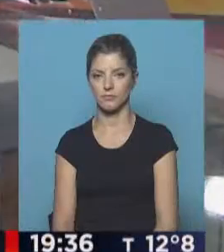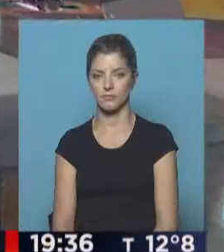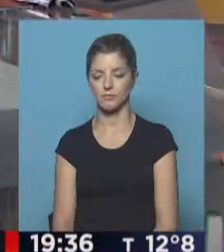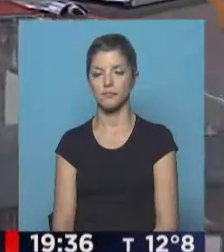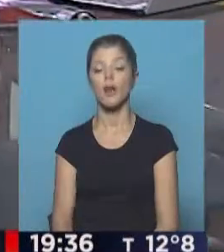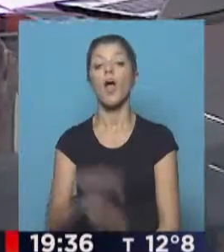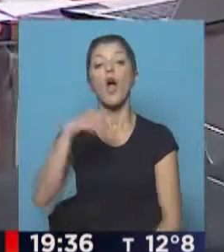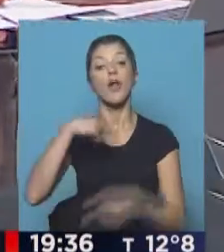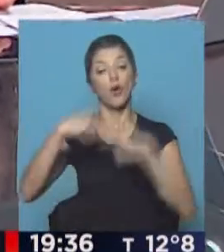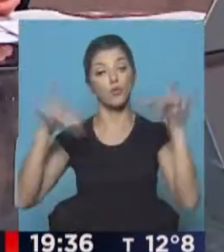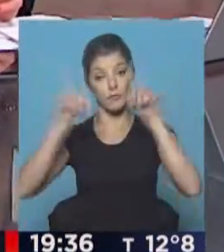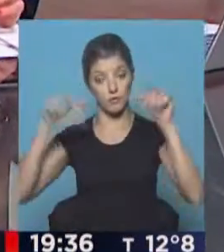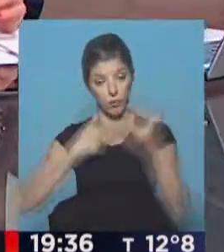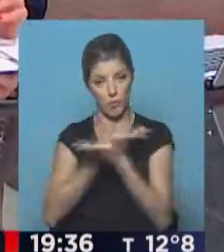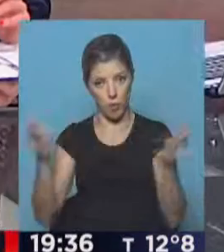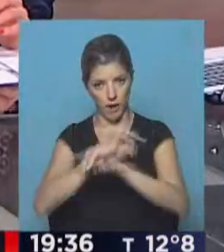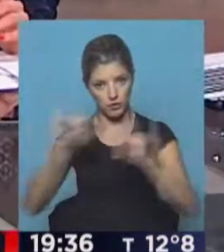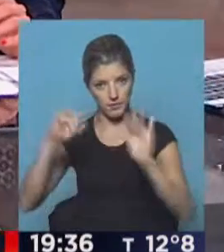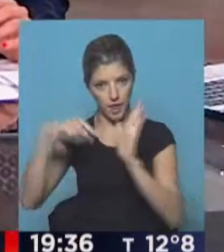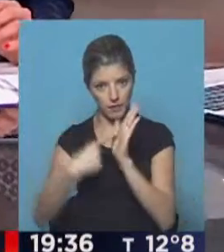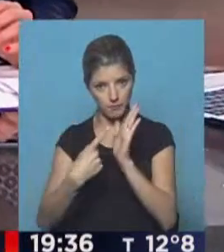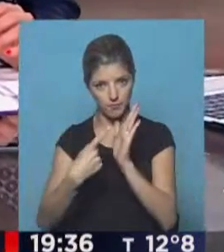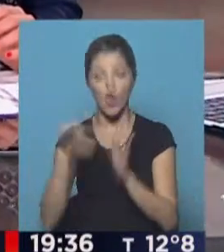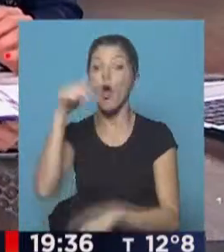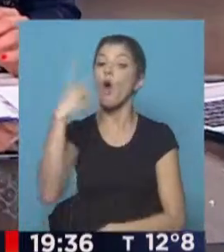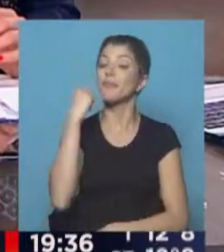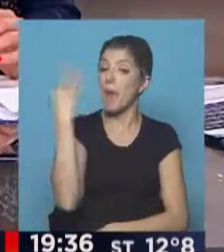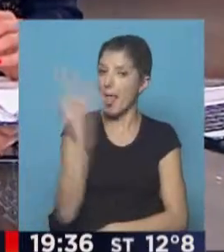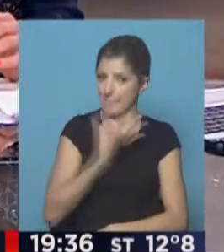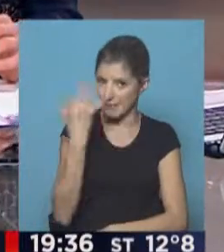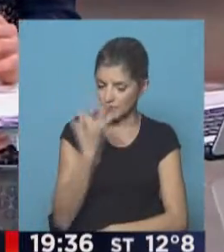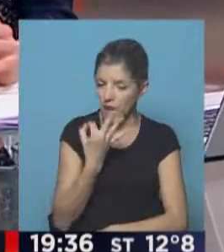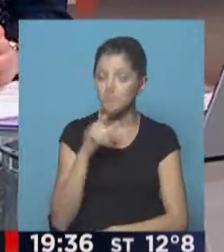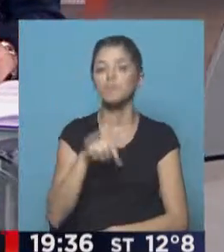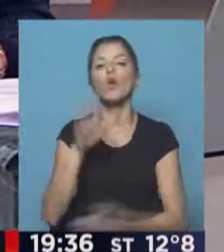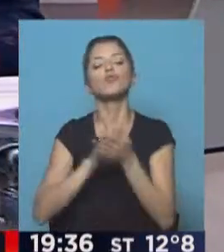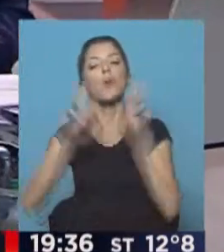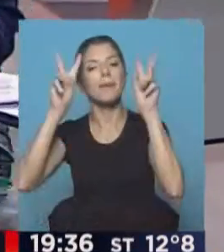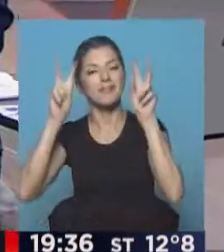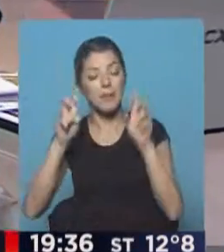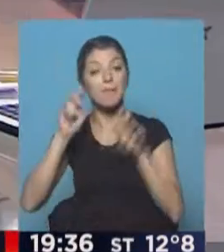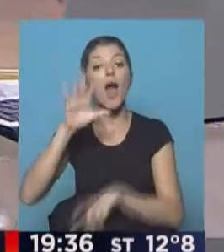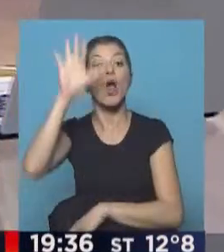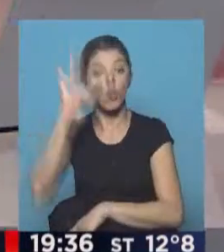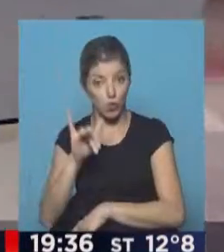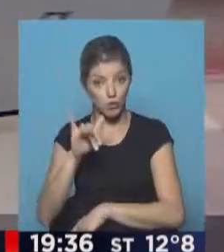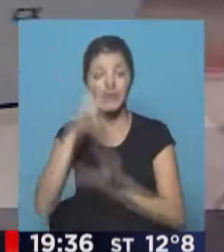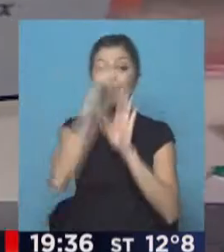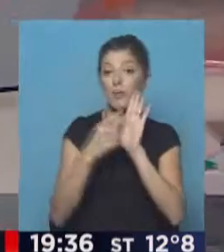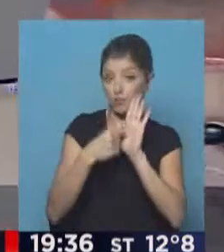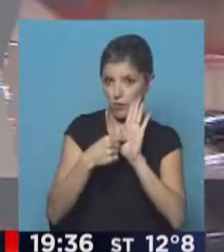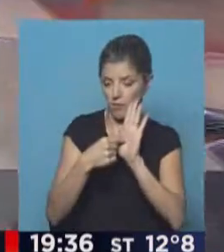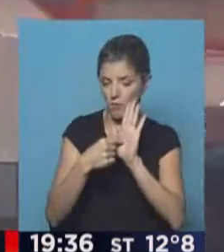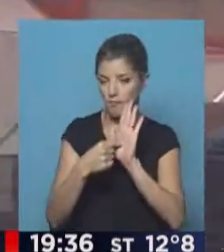Retomamos el noticiero central de la televisión pública argentina, hoy en un día especial, y lo hacemos tal lo prometido con el tema de la energía y las tarifas del gas.